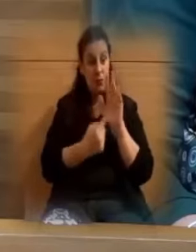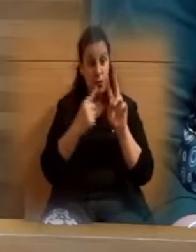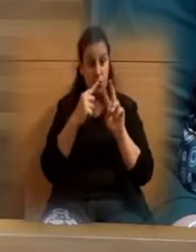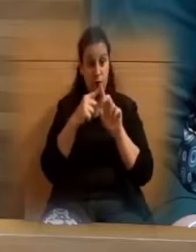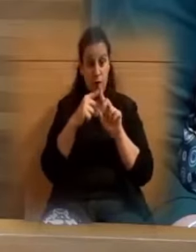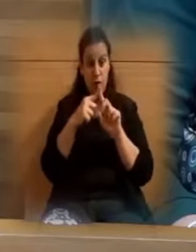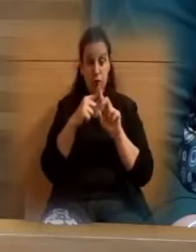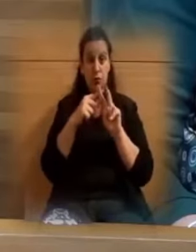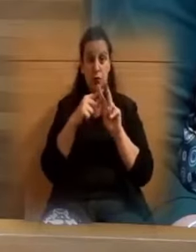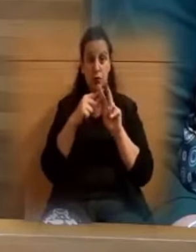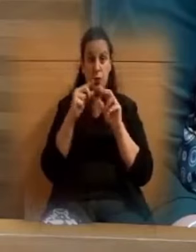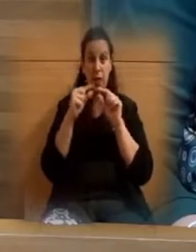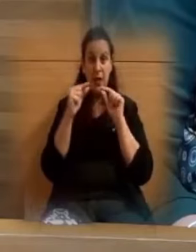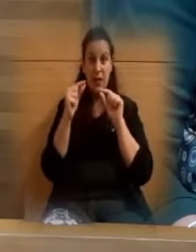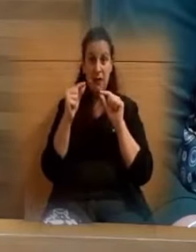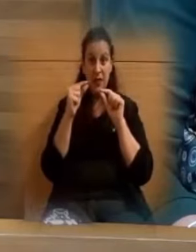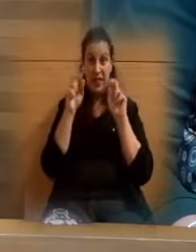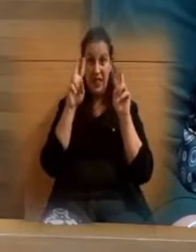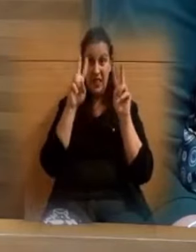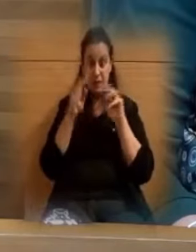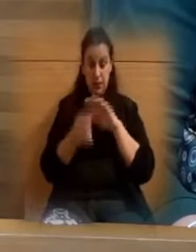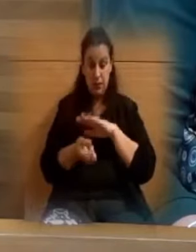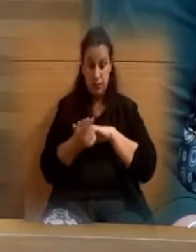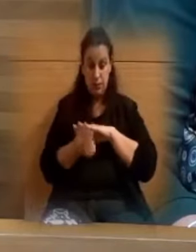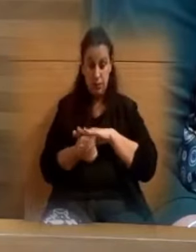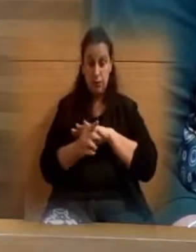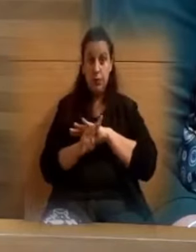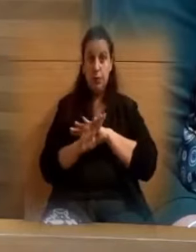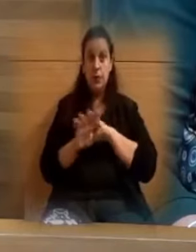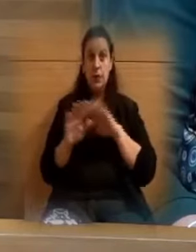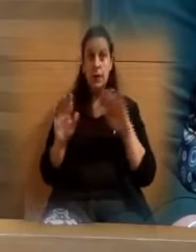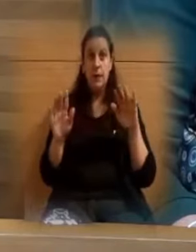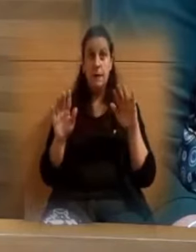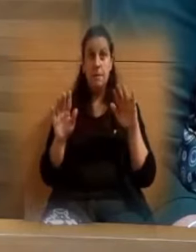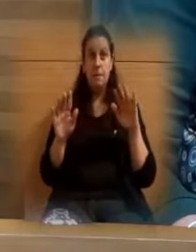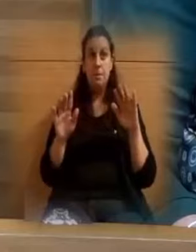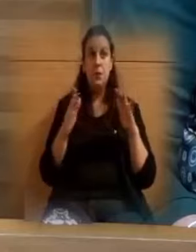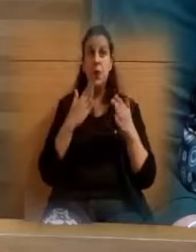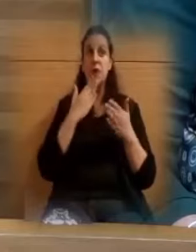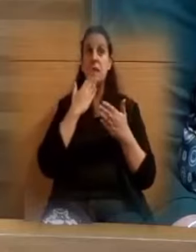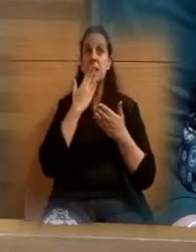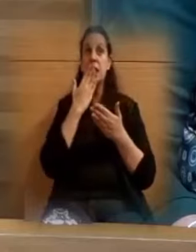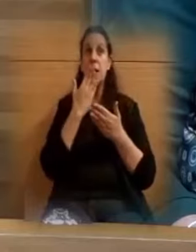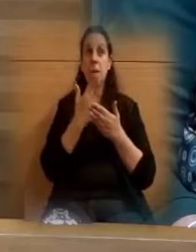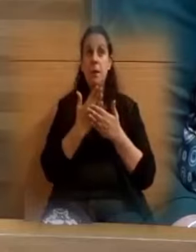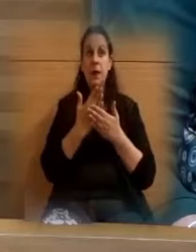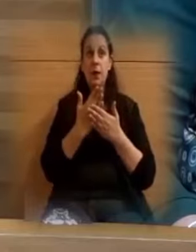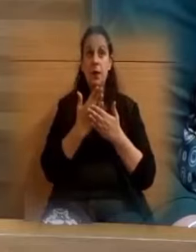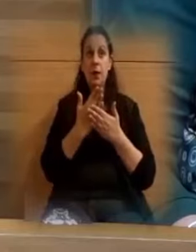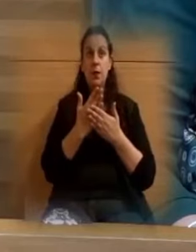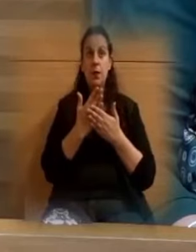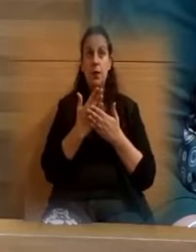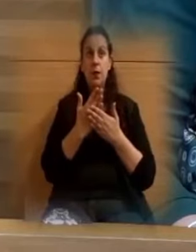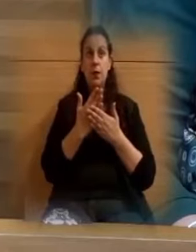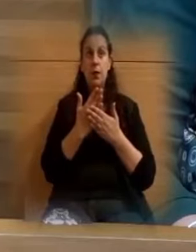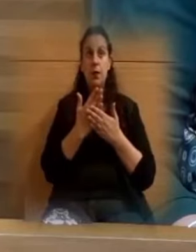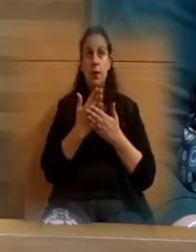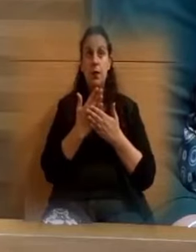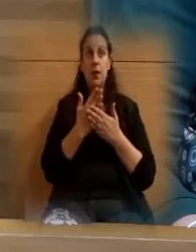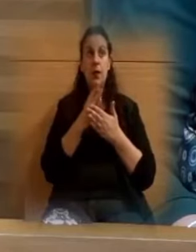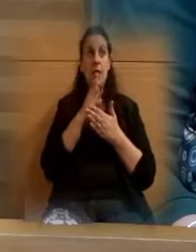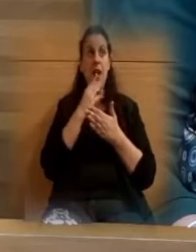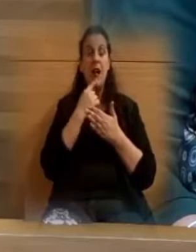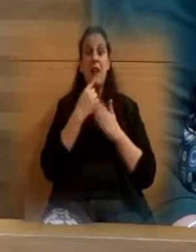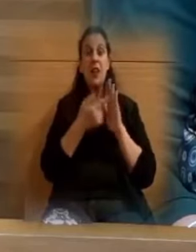debatir que saque todos estos temas adelante y por tanto pido pido que retire las